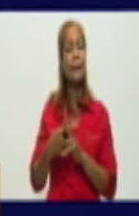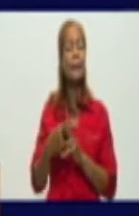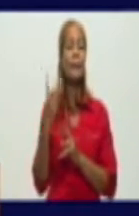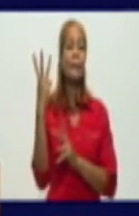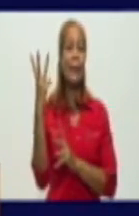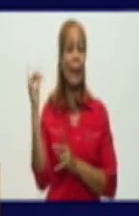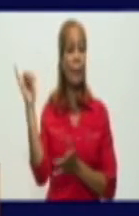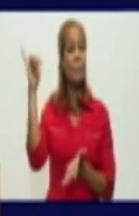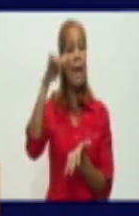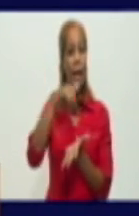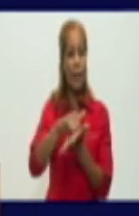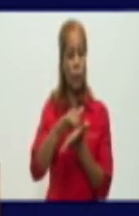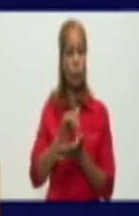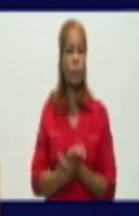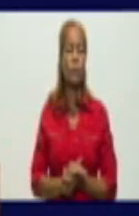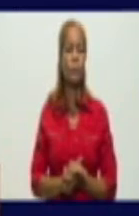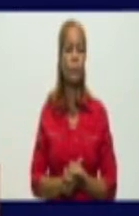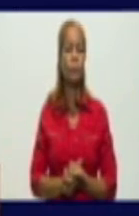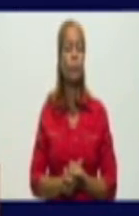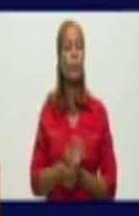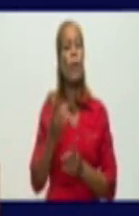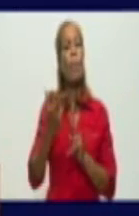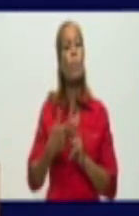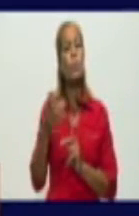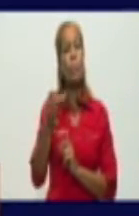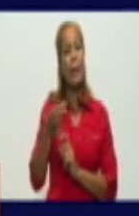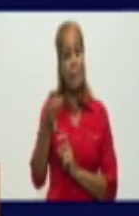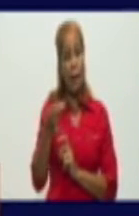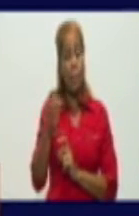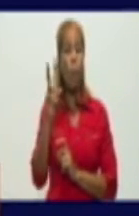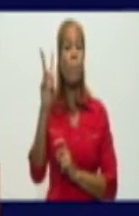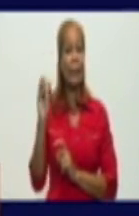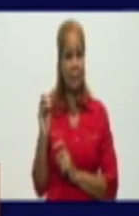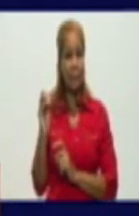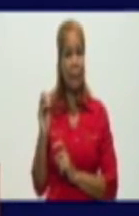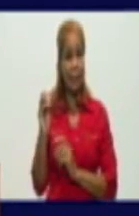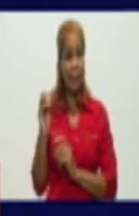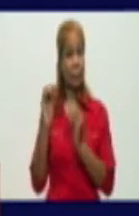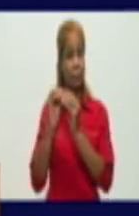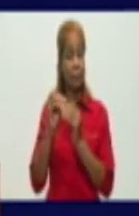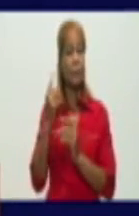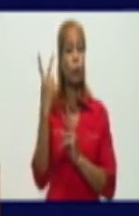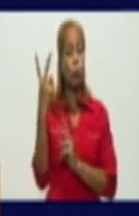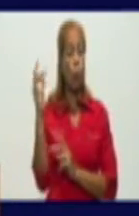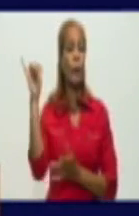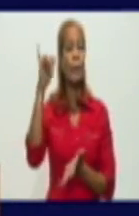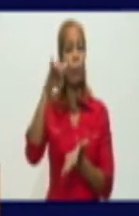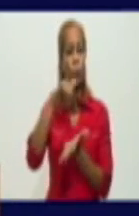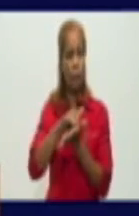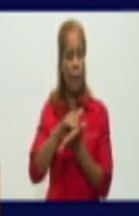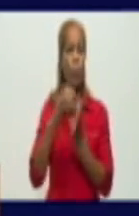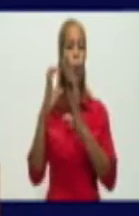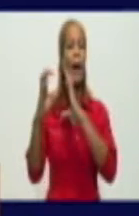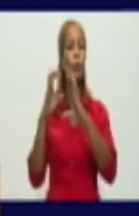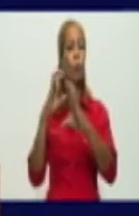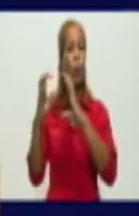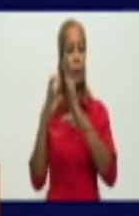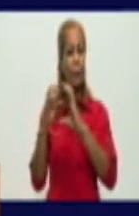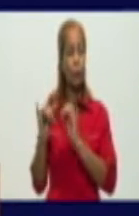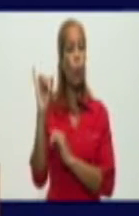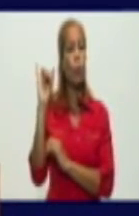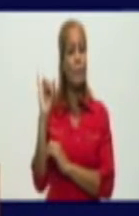infección en el extranjero. Pertenecen a los municipios Bayamo con 20 casos autóctonos y 2 importados. Cauto Cristo con